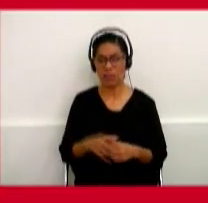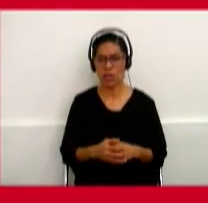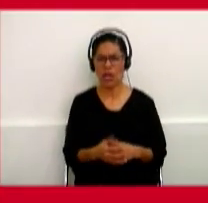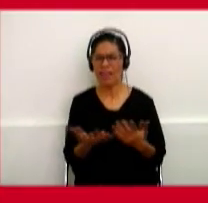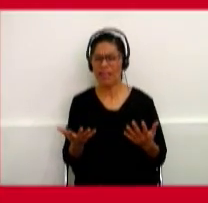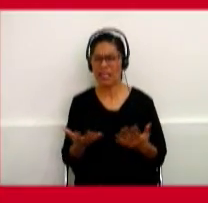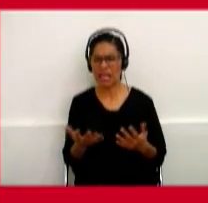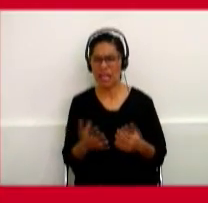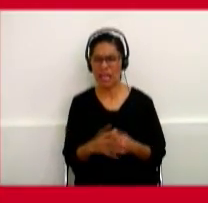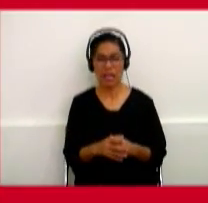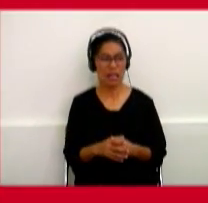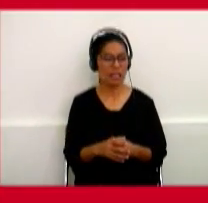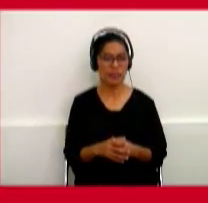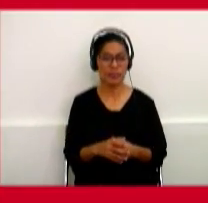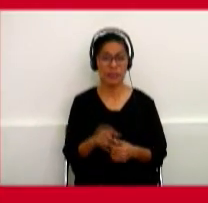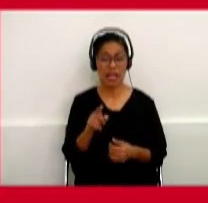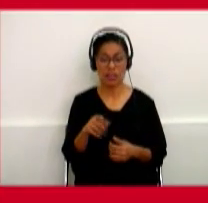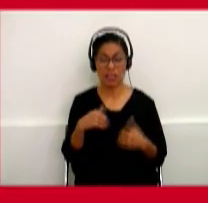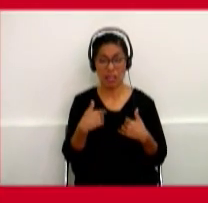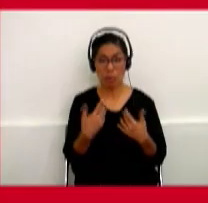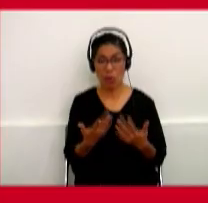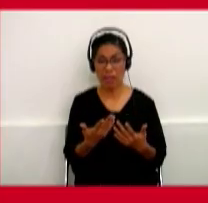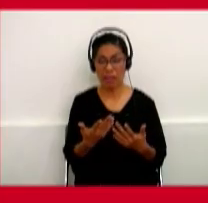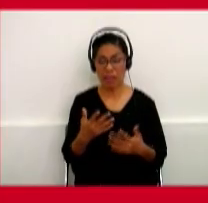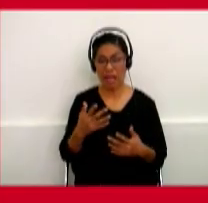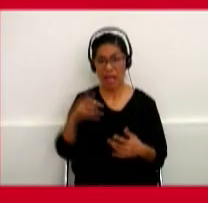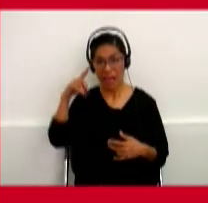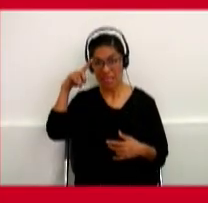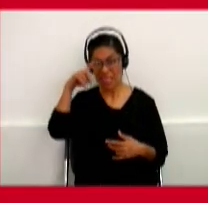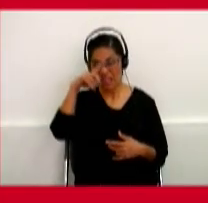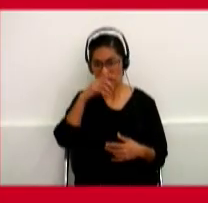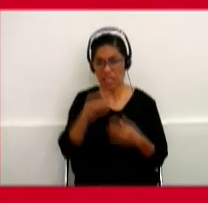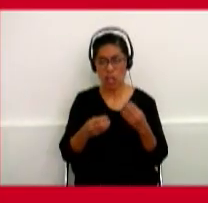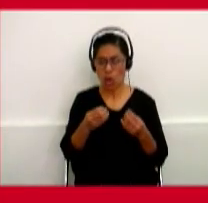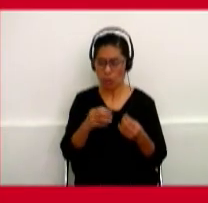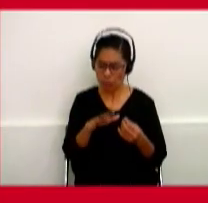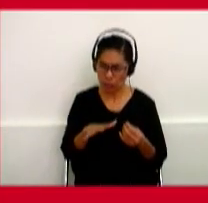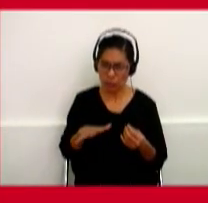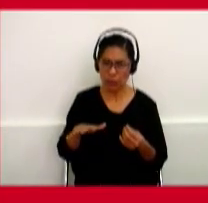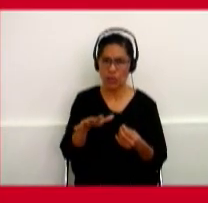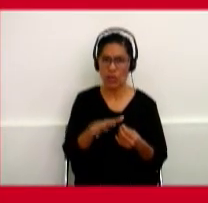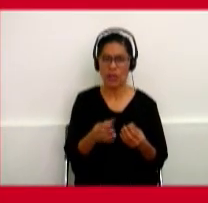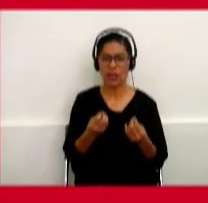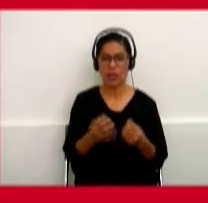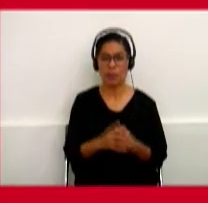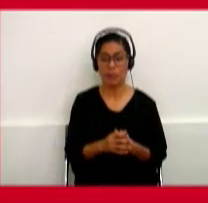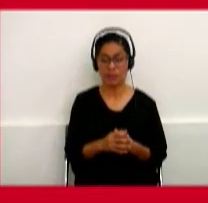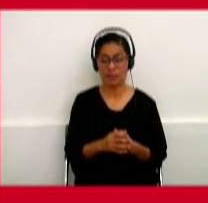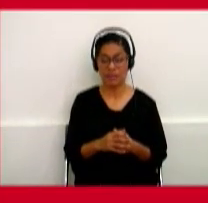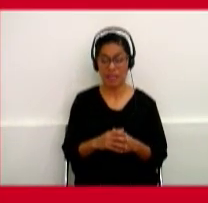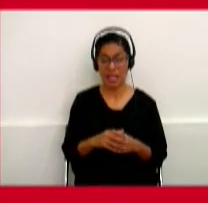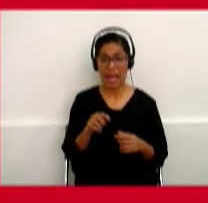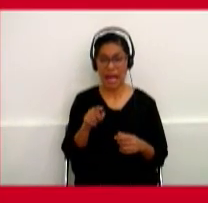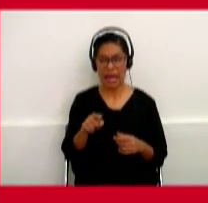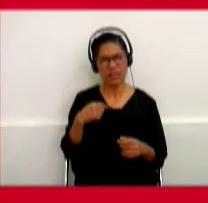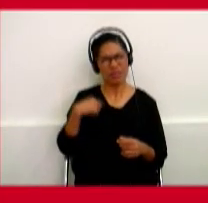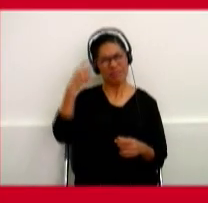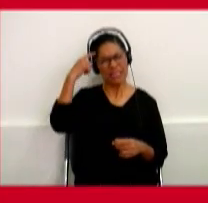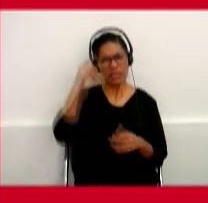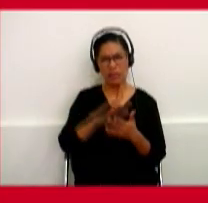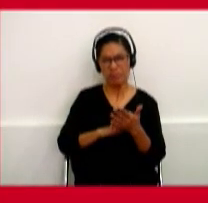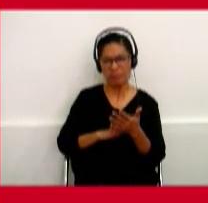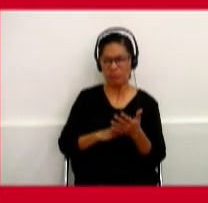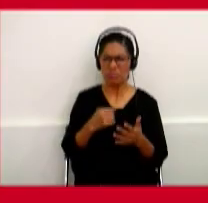Queremos entonces poder abordar estos desafíos en la industria como un todo. ¿Y cómo lo hacemos? Estratégicamente lo que estamos viendo, quizá